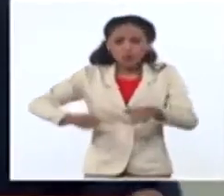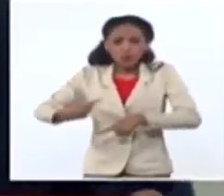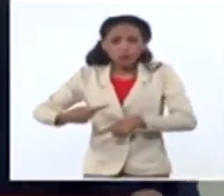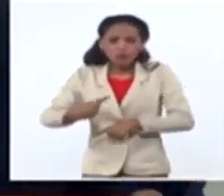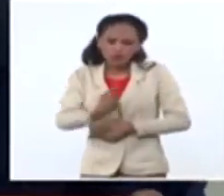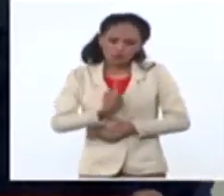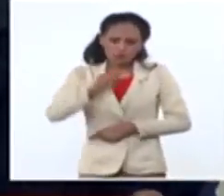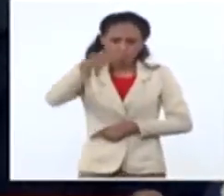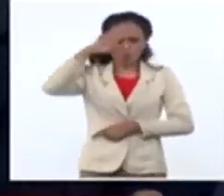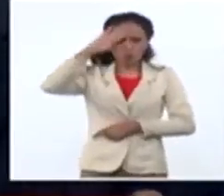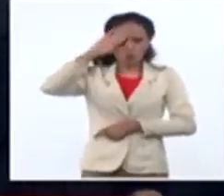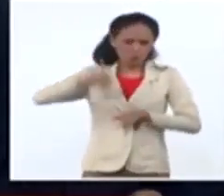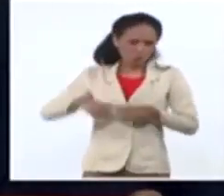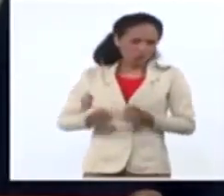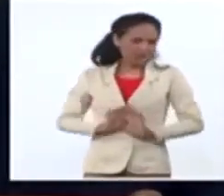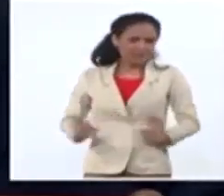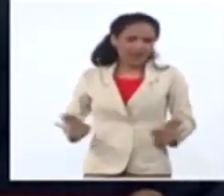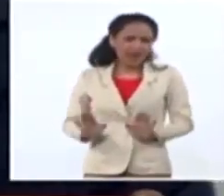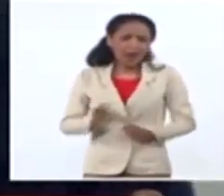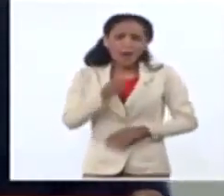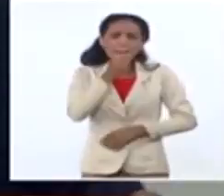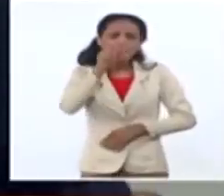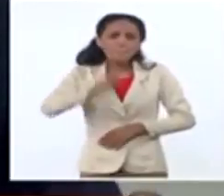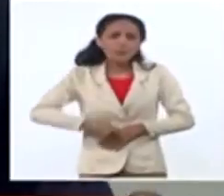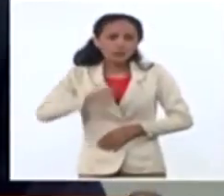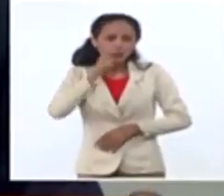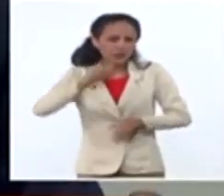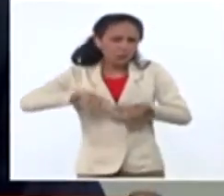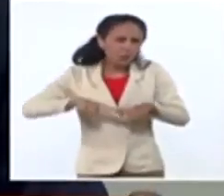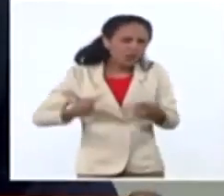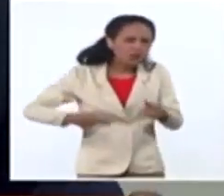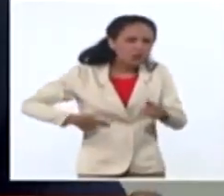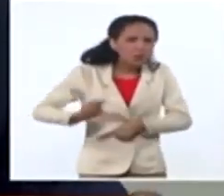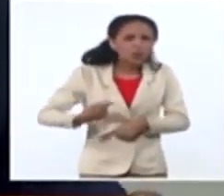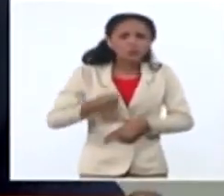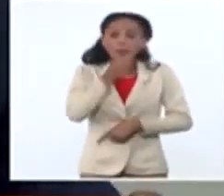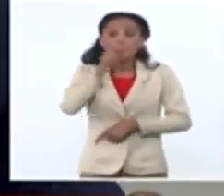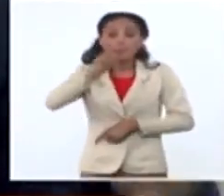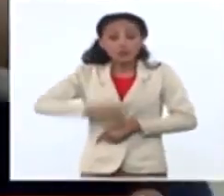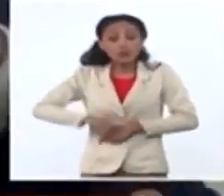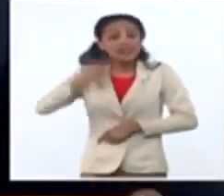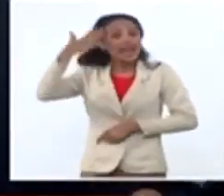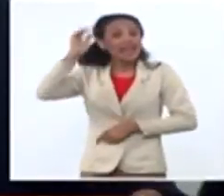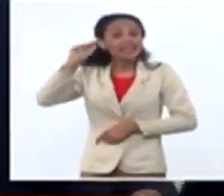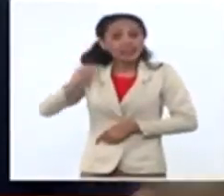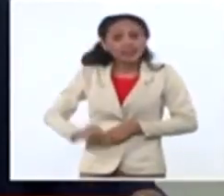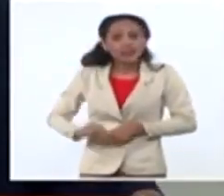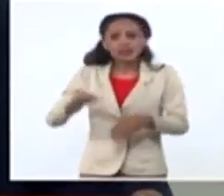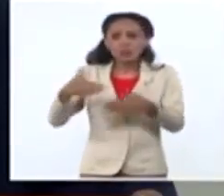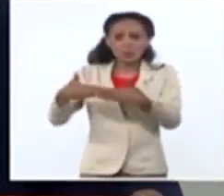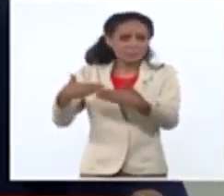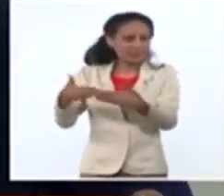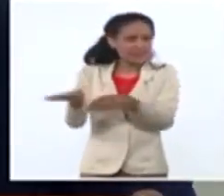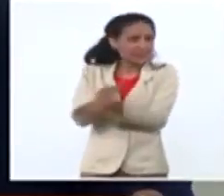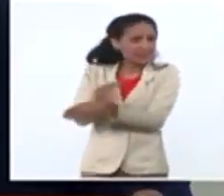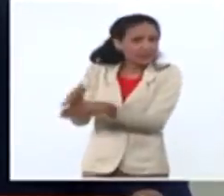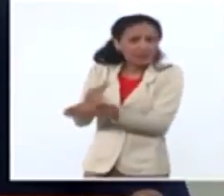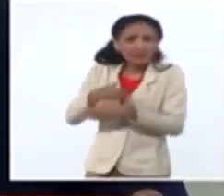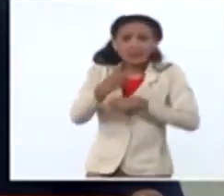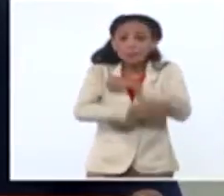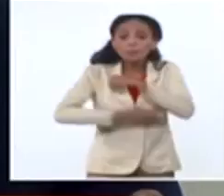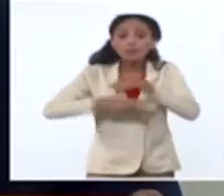de acoso contra periodistas y en particular periodistas extranjeros de agencias de diversos países del